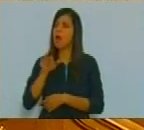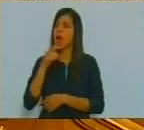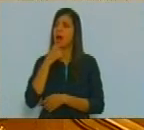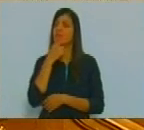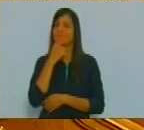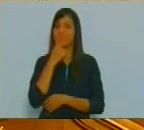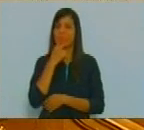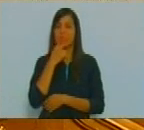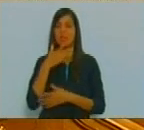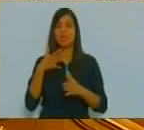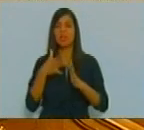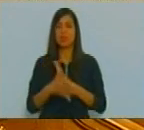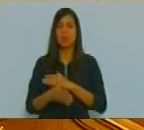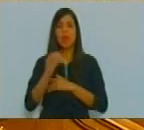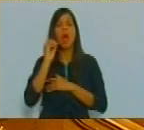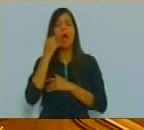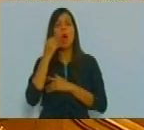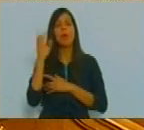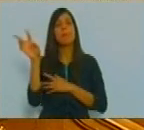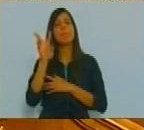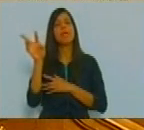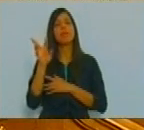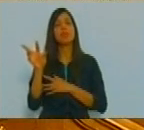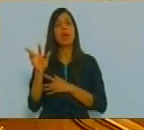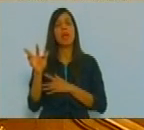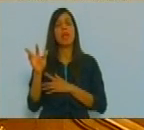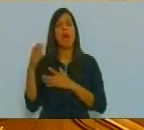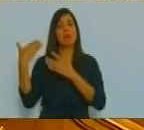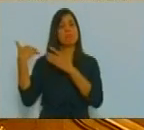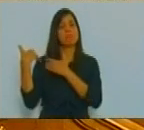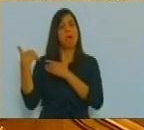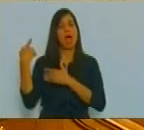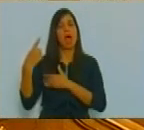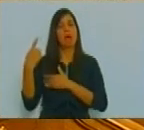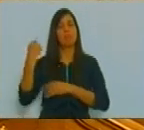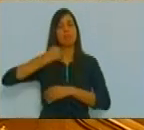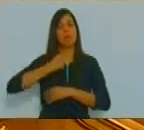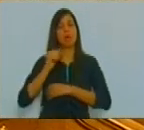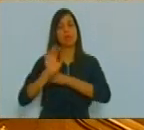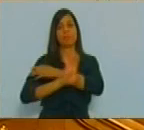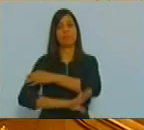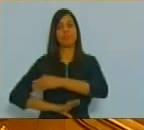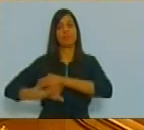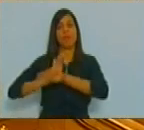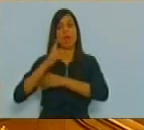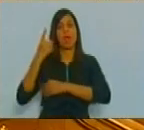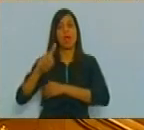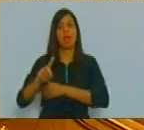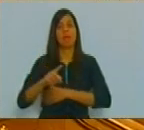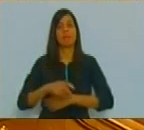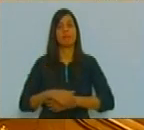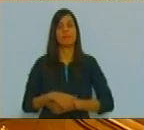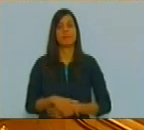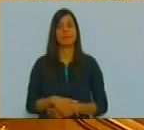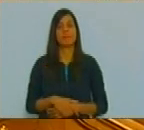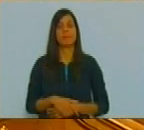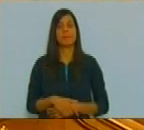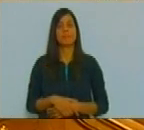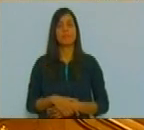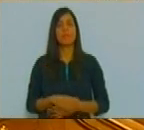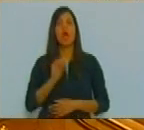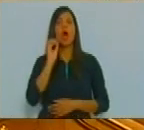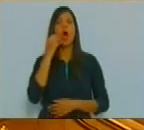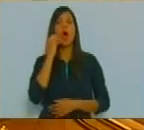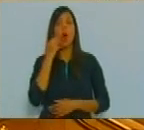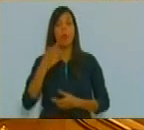en las manos de la juventud venezolana está la seguridad de venezuel jóvenes